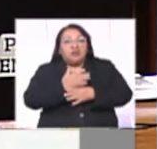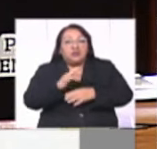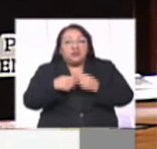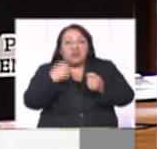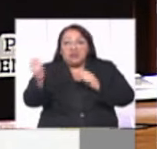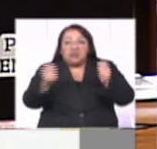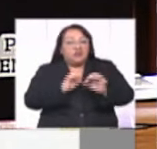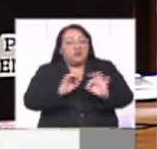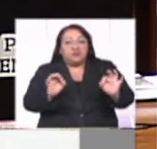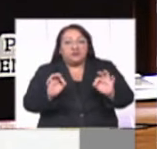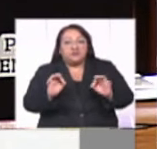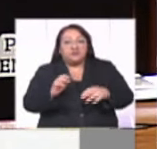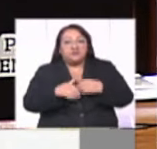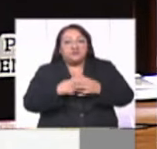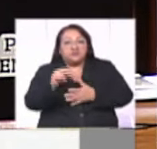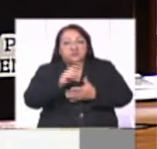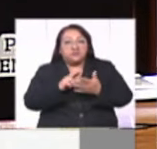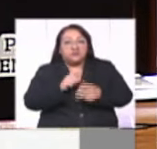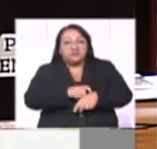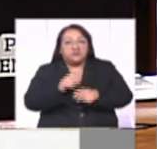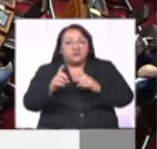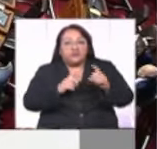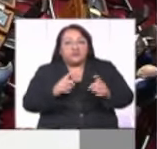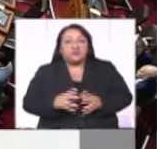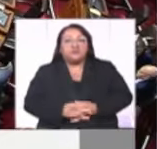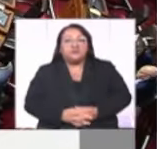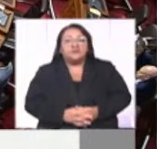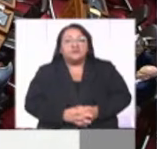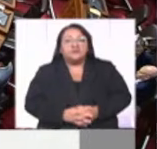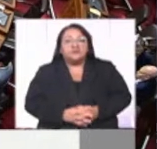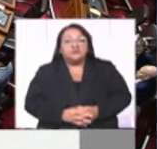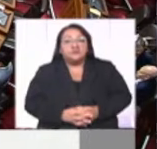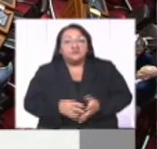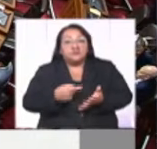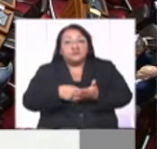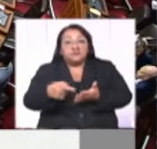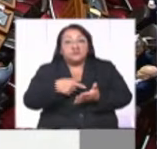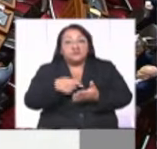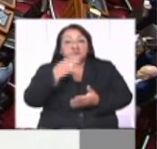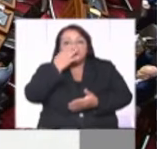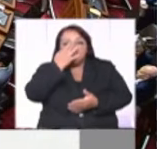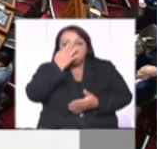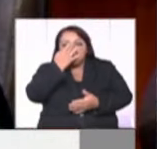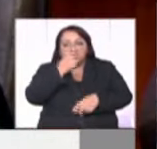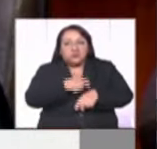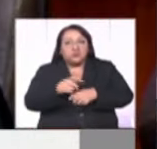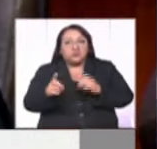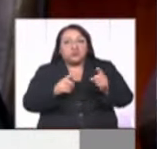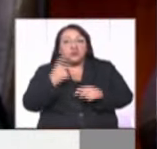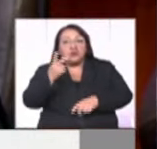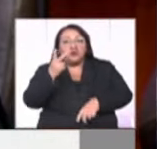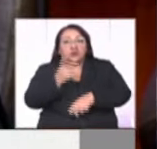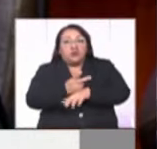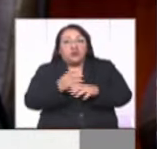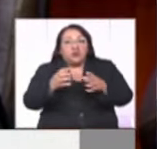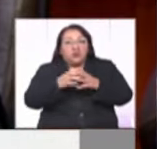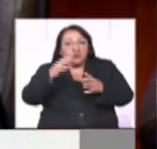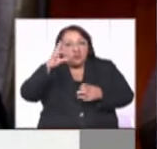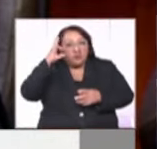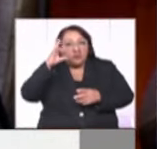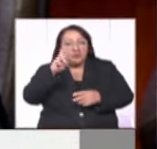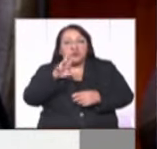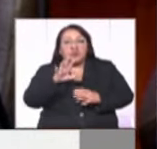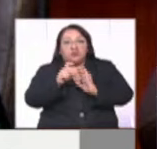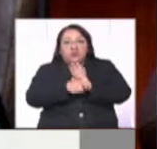Señor relator de lectura al tiempo de debate. Distribución proporcional del tiempo de debate, 2 horas. Fuerza Popular,